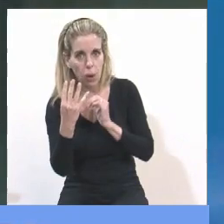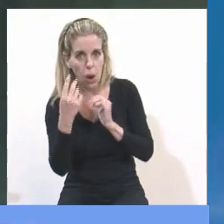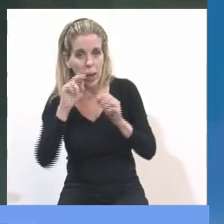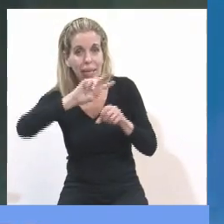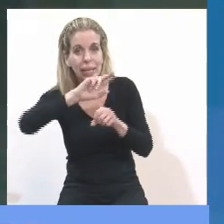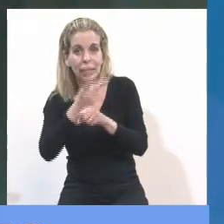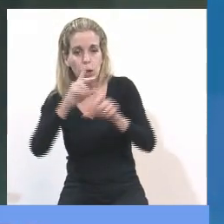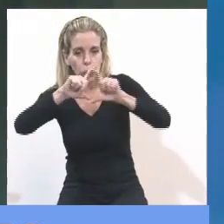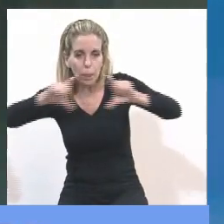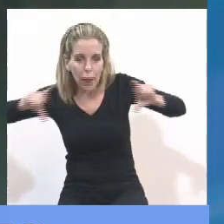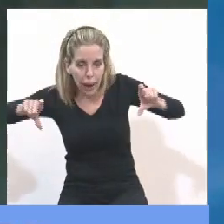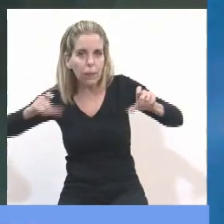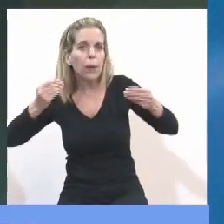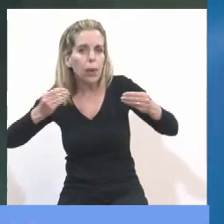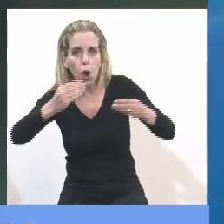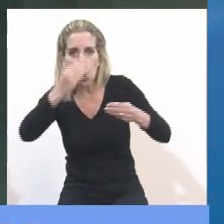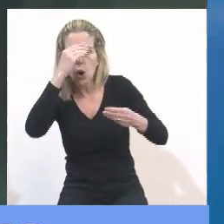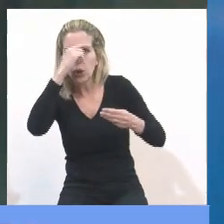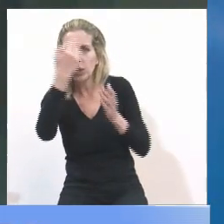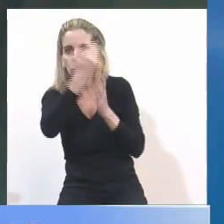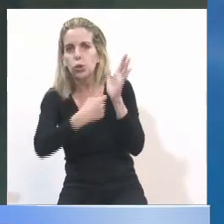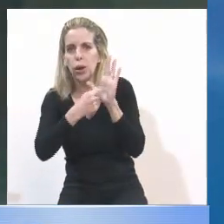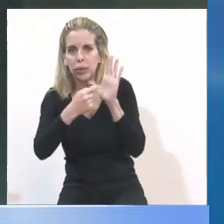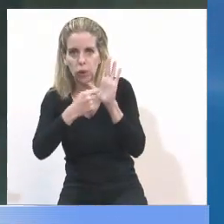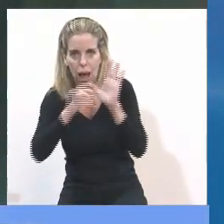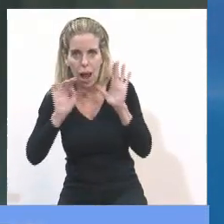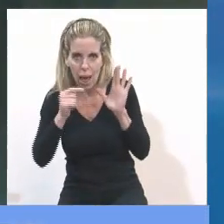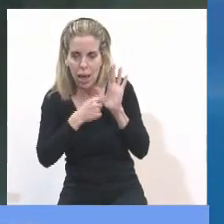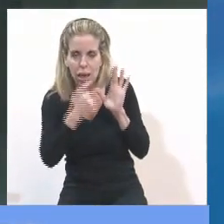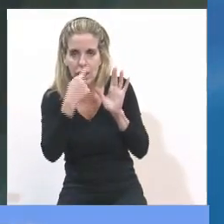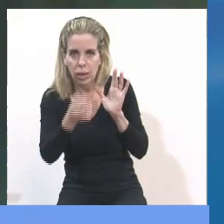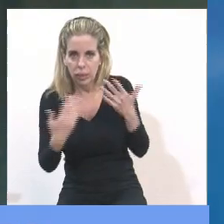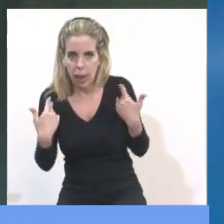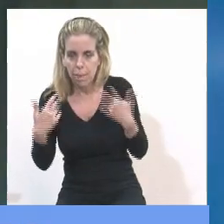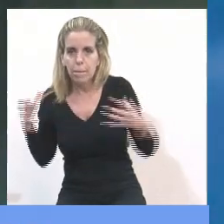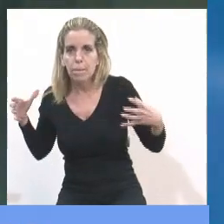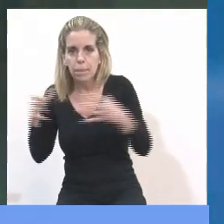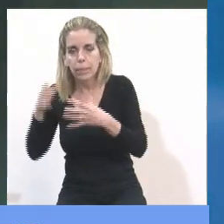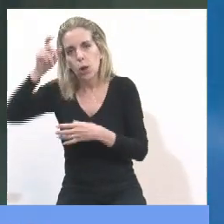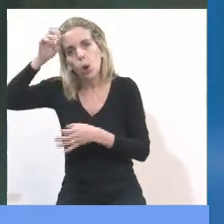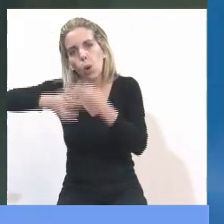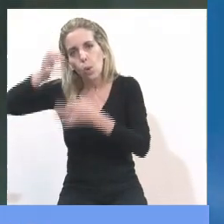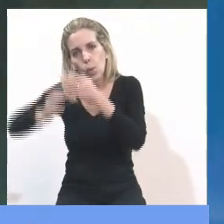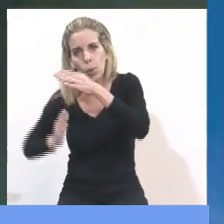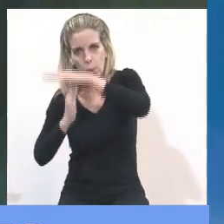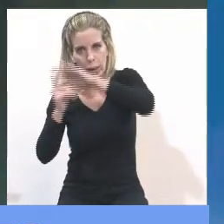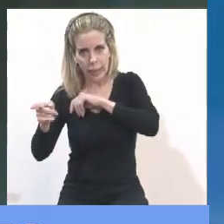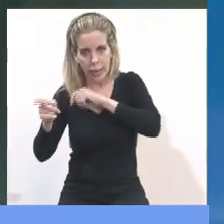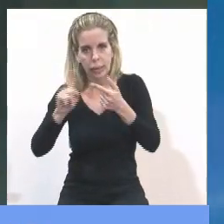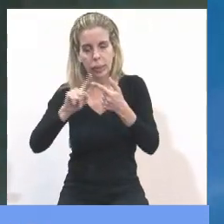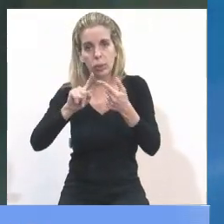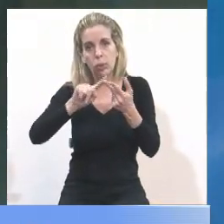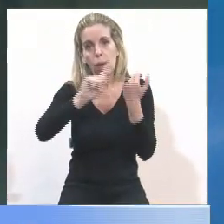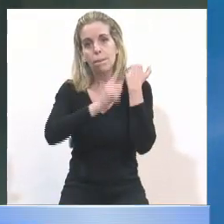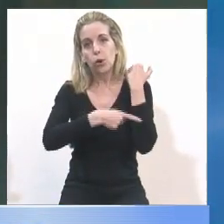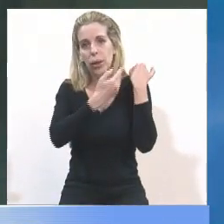segundo párrafo de la Constitución Nacional, la que dispone la intervención del Consejo de la Magistratura, el Poder Ejecutivo